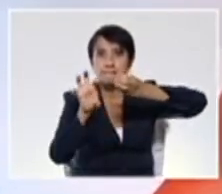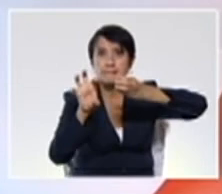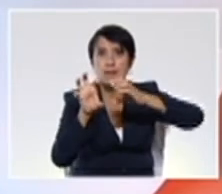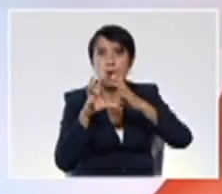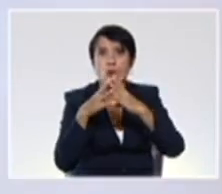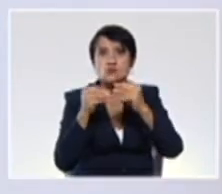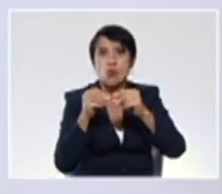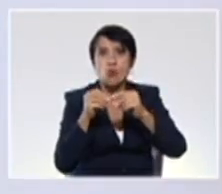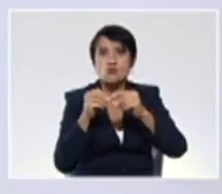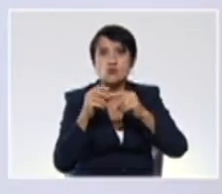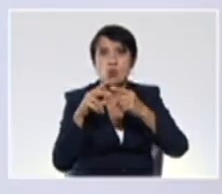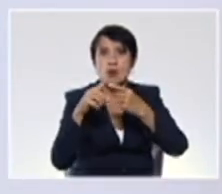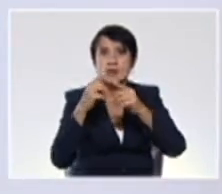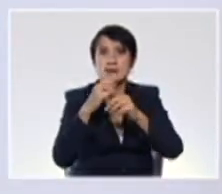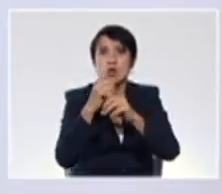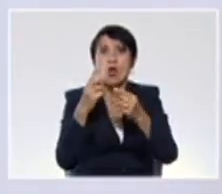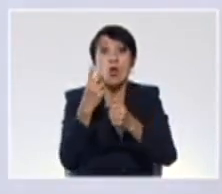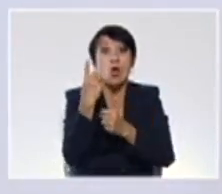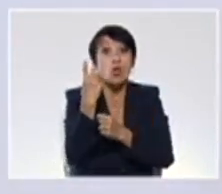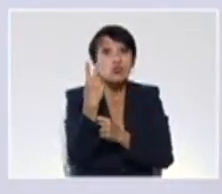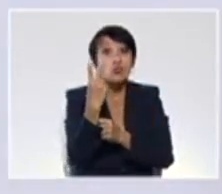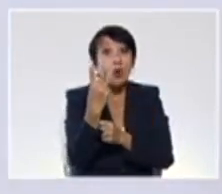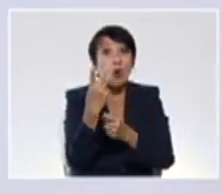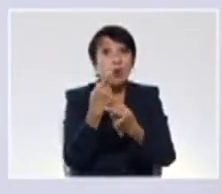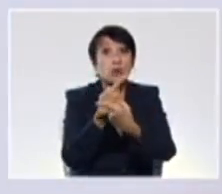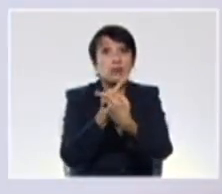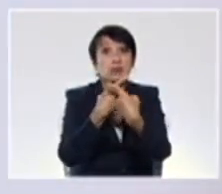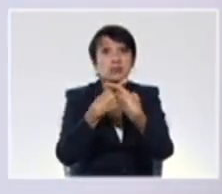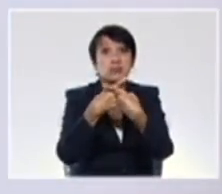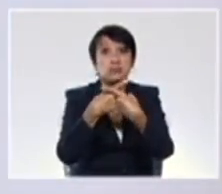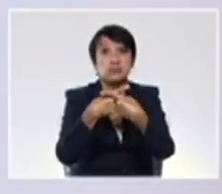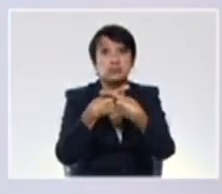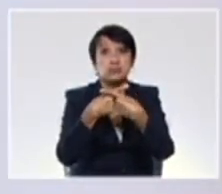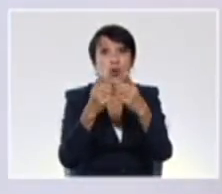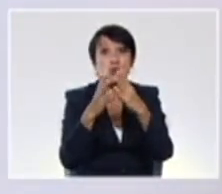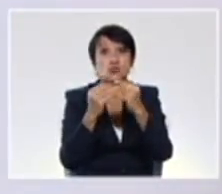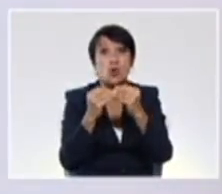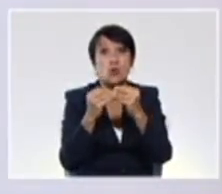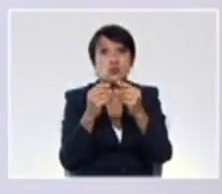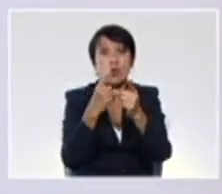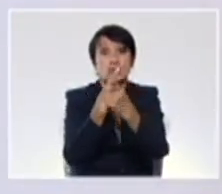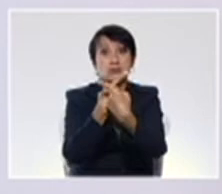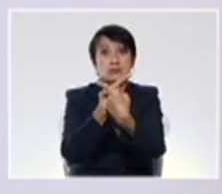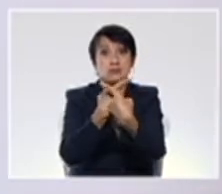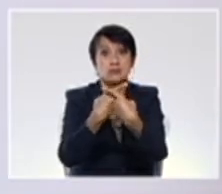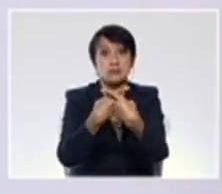Fíjense que el aspa, tanto externas como internas, la voy a inclinar para que puedan verla.